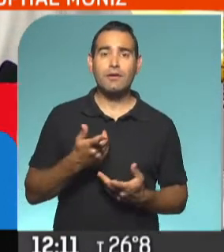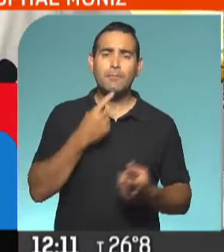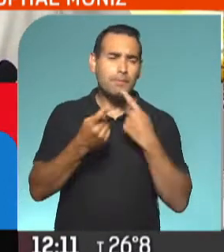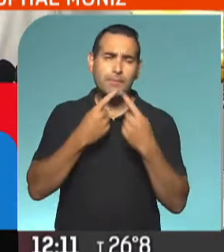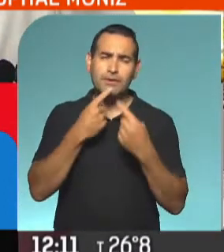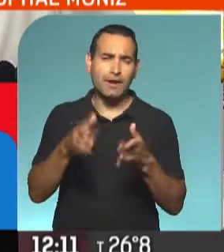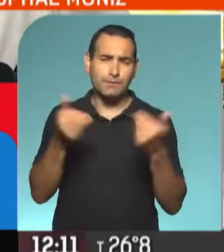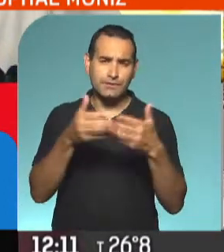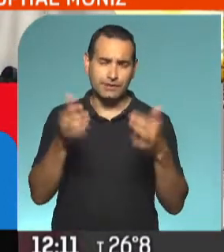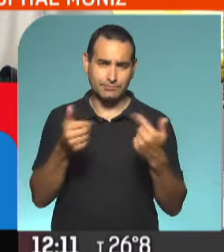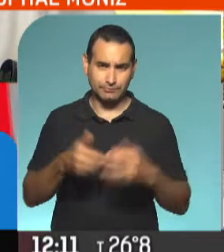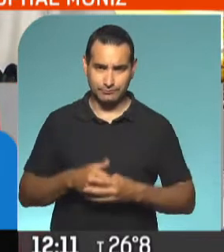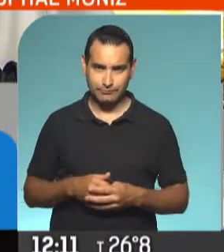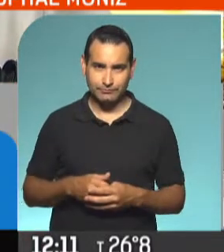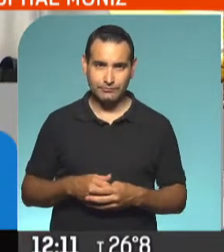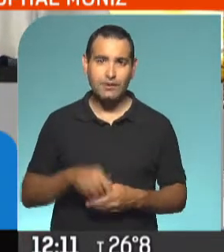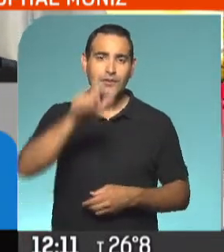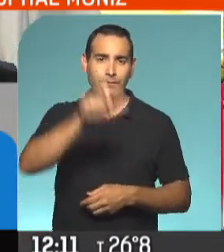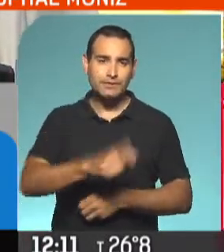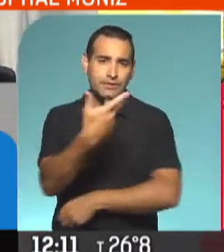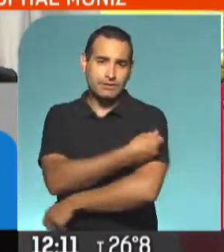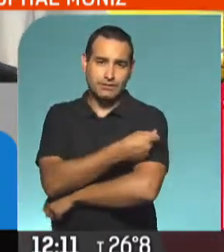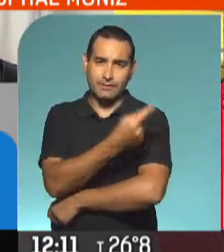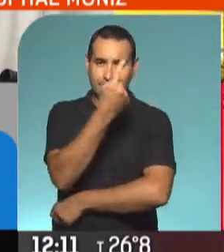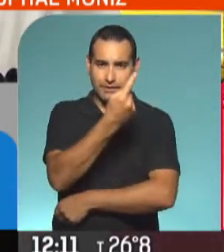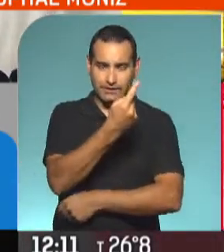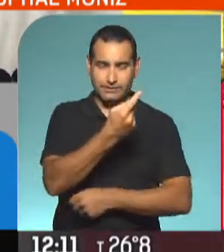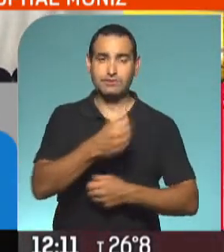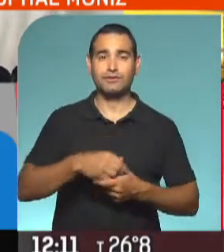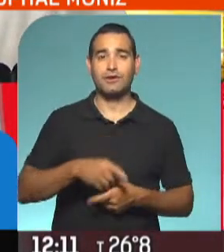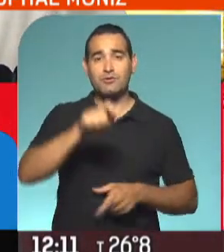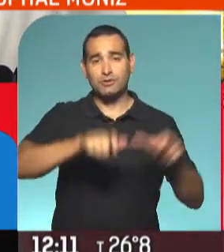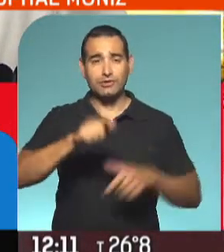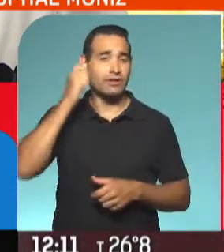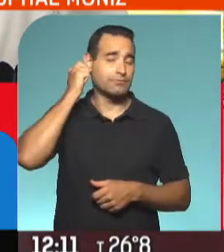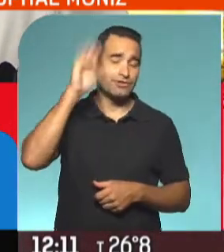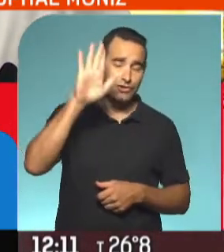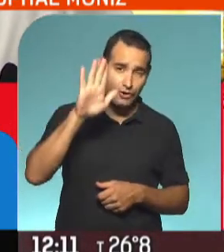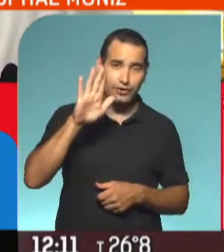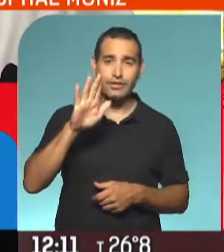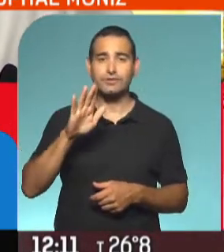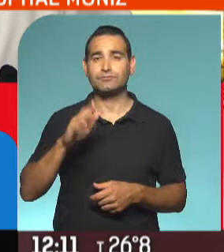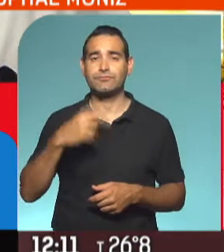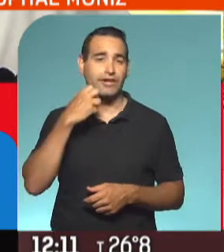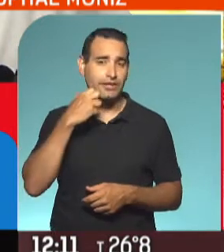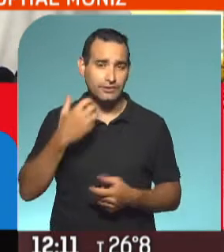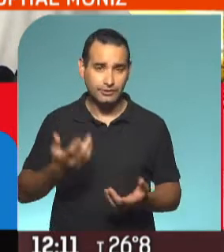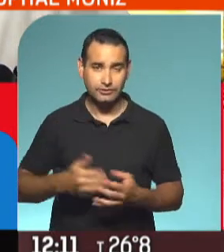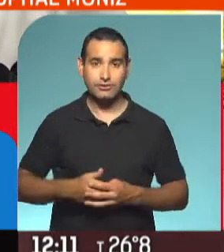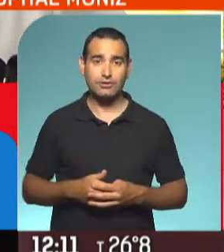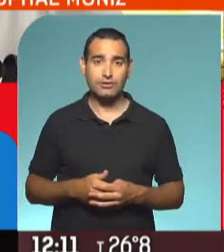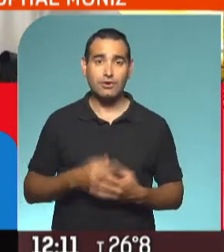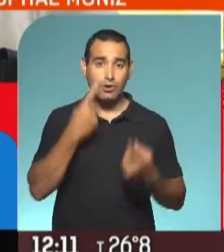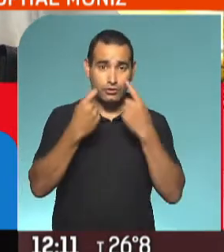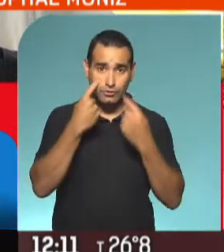ver, rápido. Sí. Quienes se dieron ya la primera dosis de la vacuna, porque son grupos de riesgo mayores, adultos mayores, ¿pueden relajar los